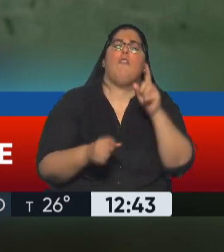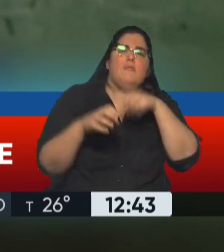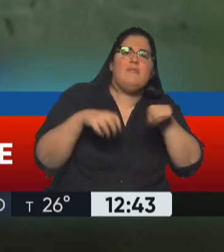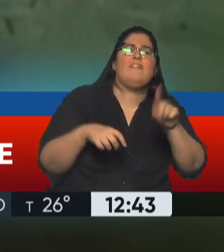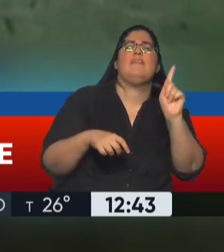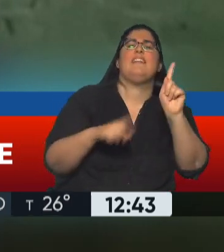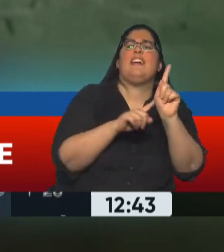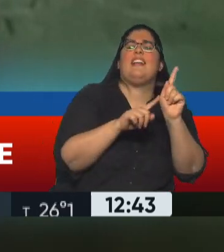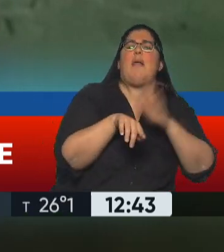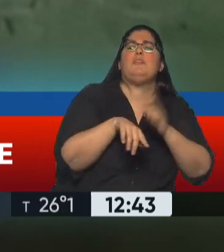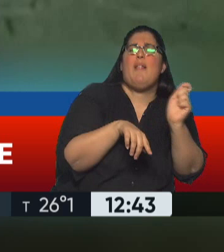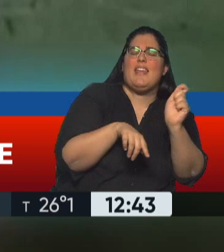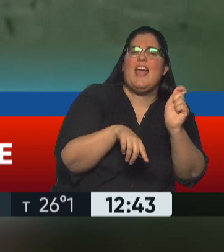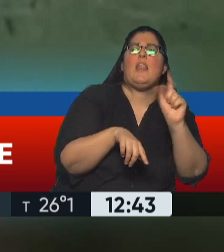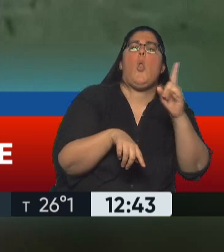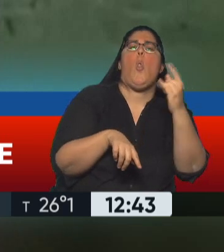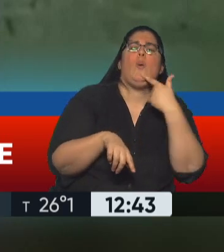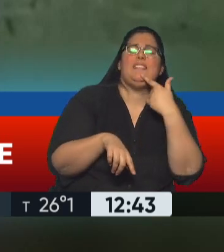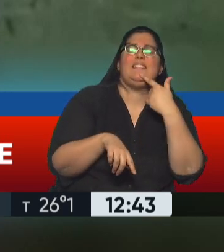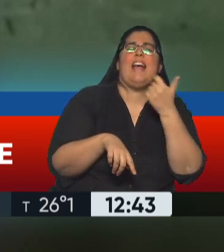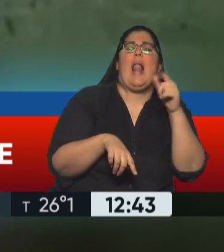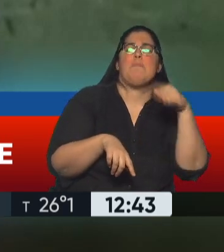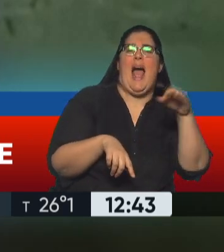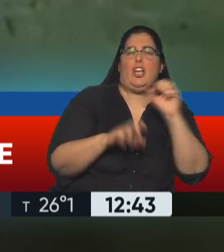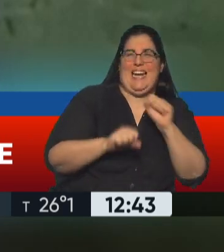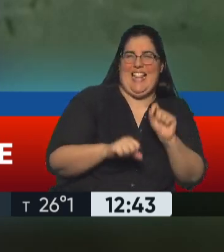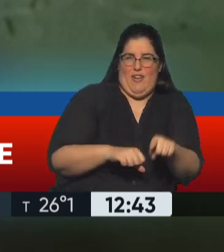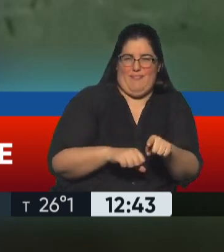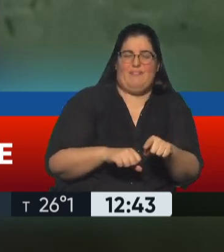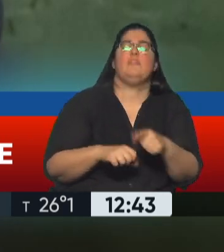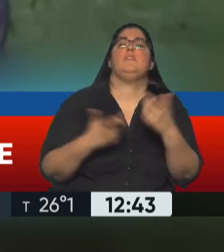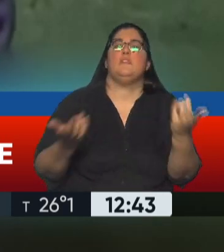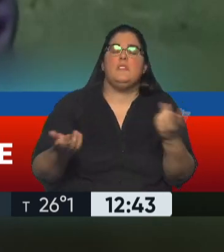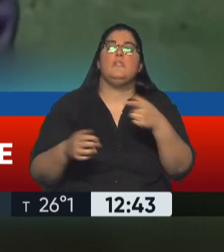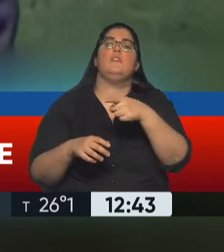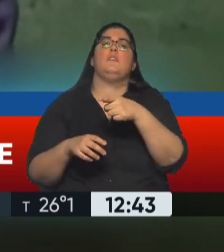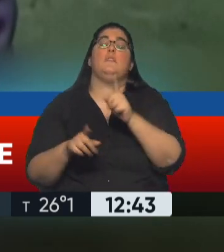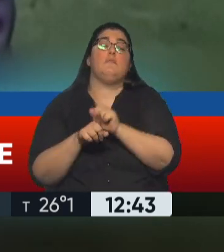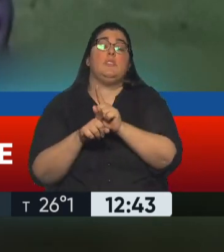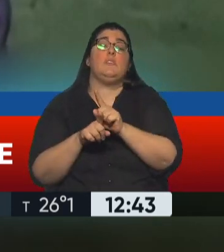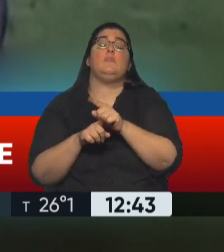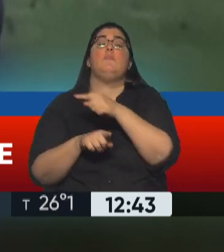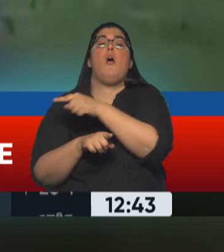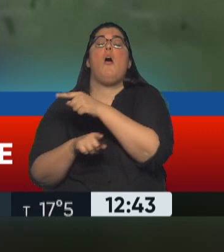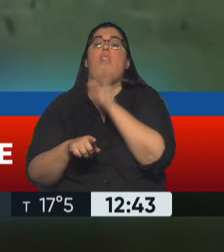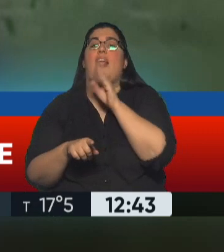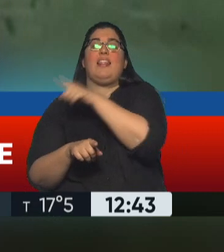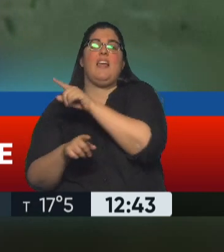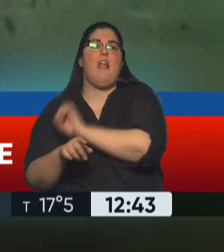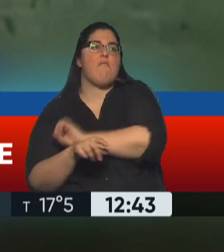Luis Almagro, de otros gobiernos como el anterior de la Argentina, que enviaron armas y